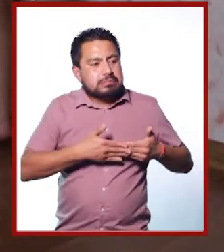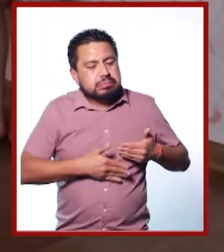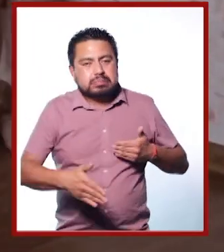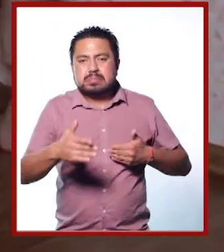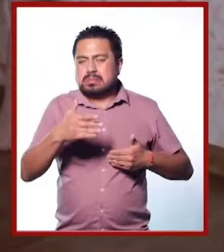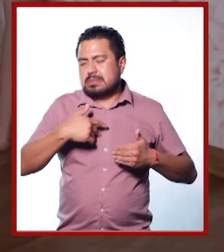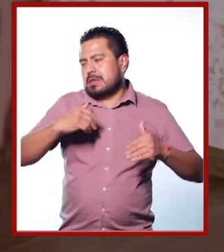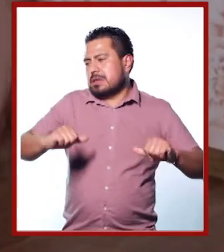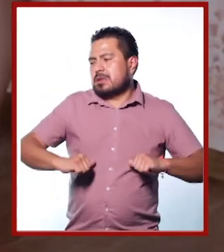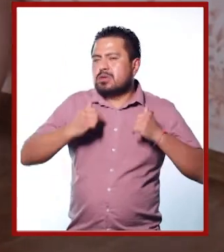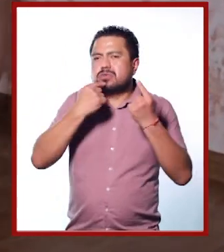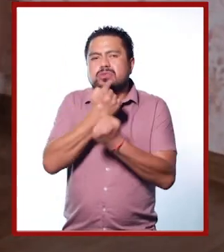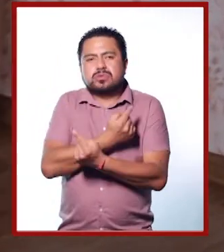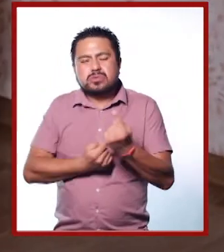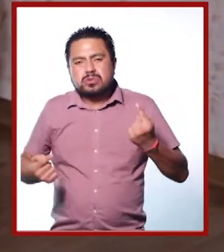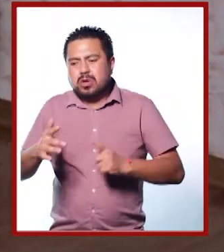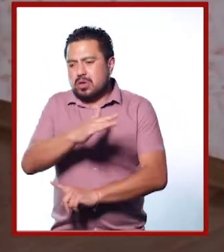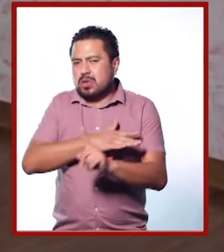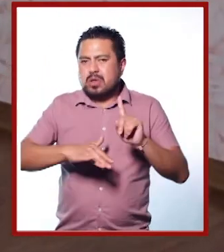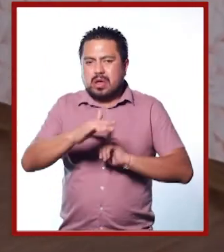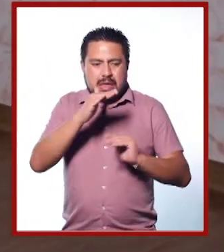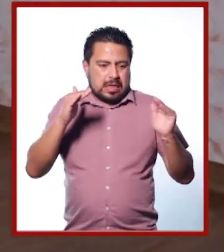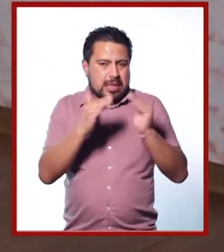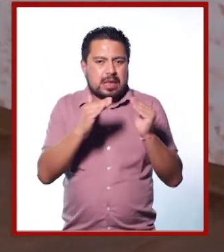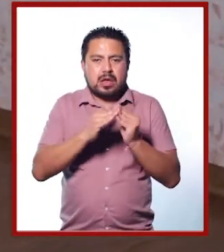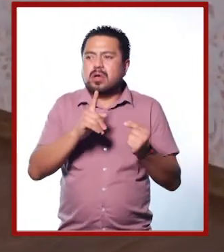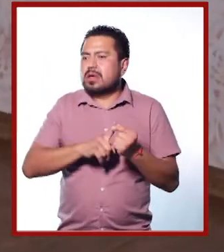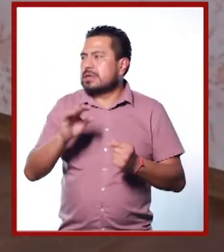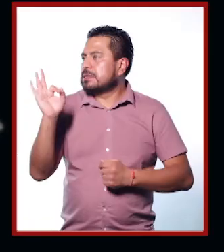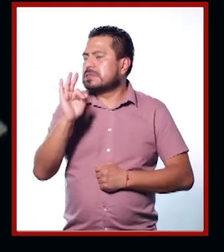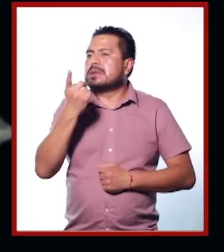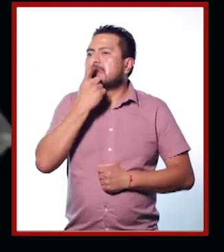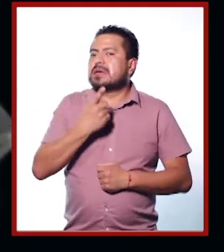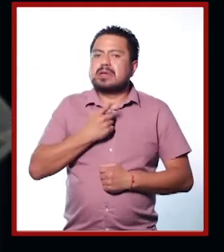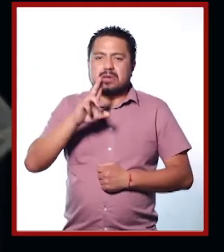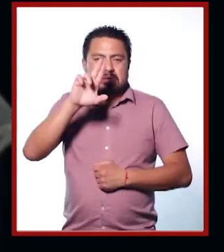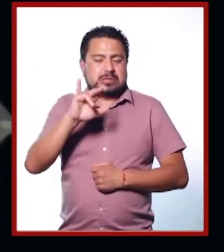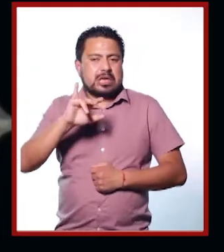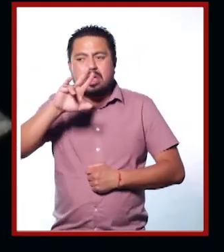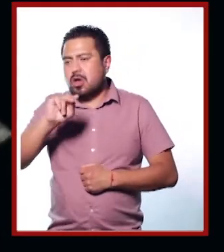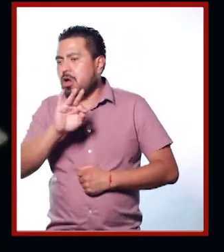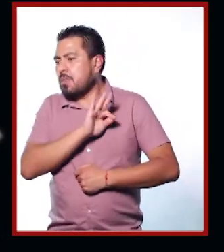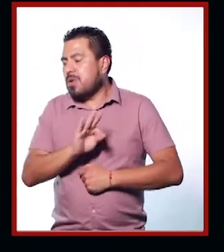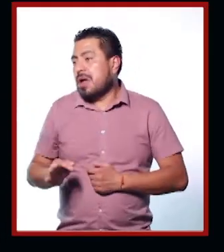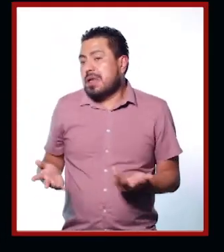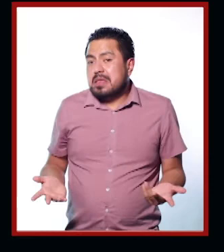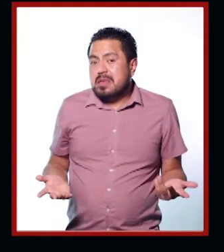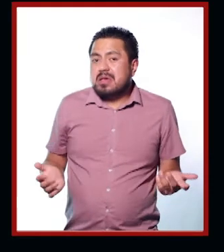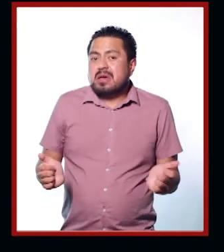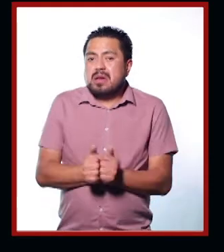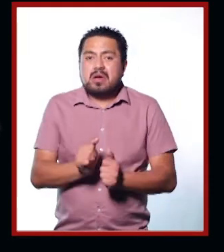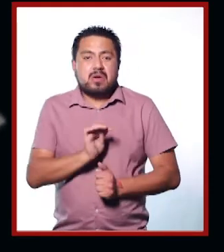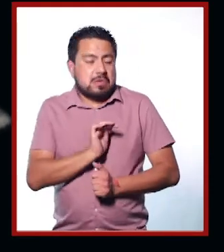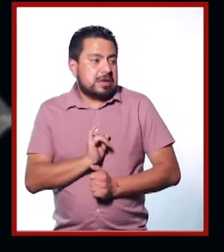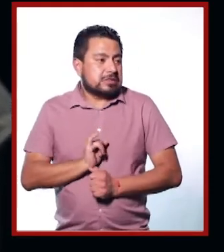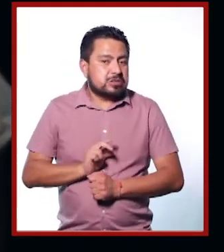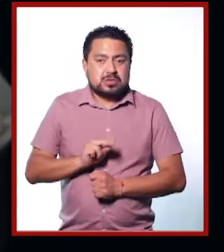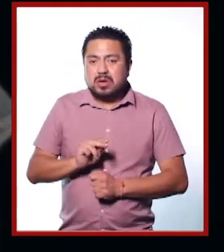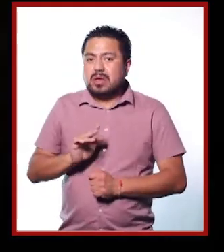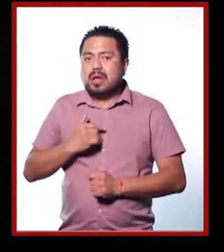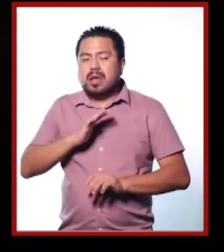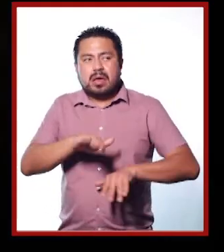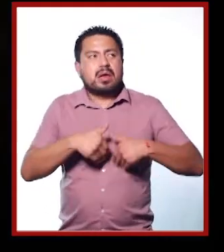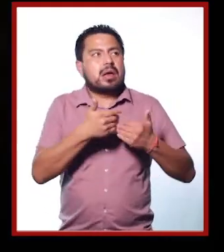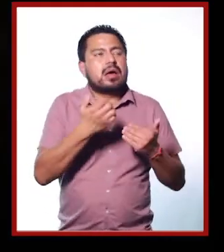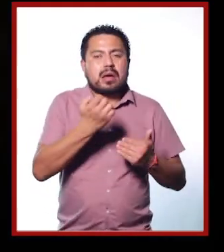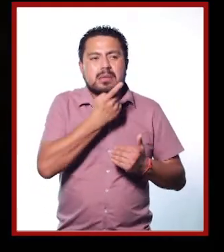entonces, hay violencia en mi infancia, hay violencia en mi entorno de casa, donde a lo mejor sí me dicen que no sirvo, que no puedo, que no voy a ser capaz,